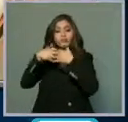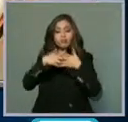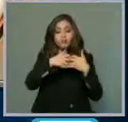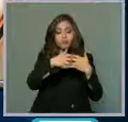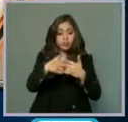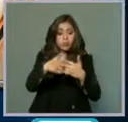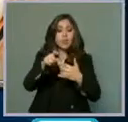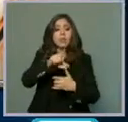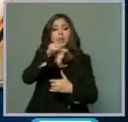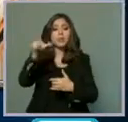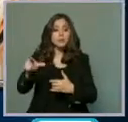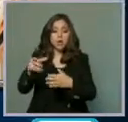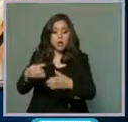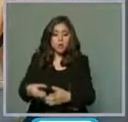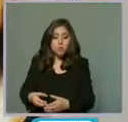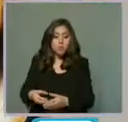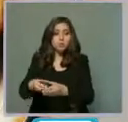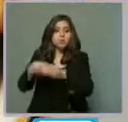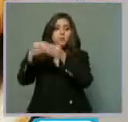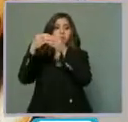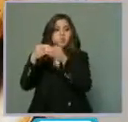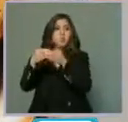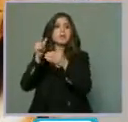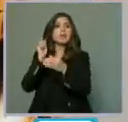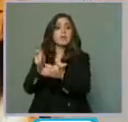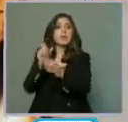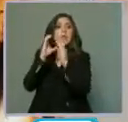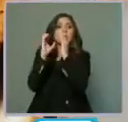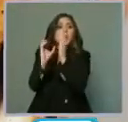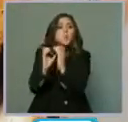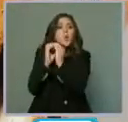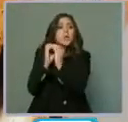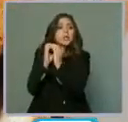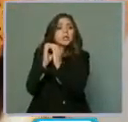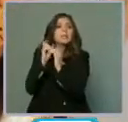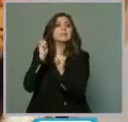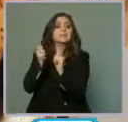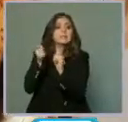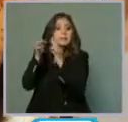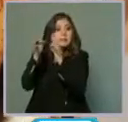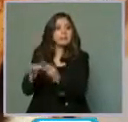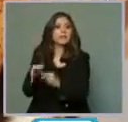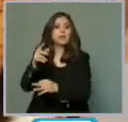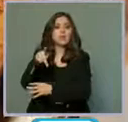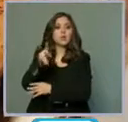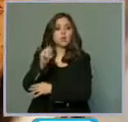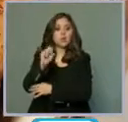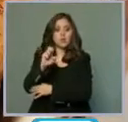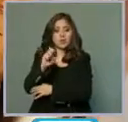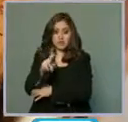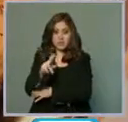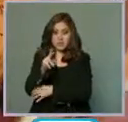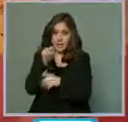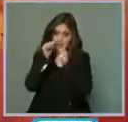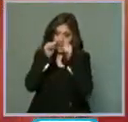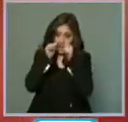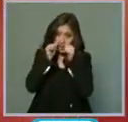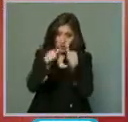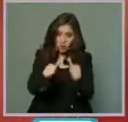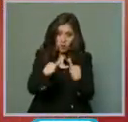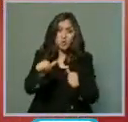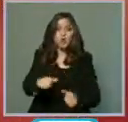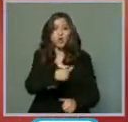la hora del empacado y tal, de tal manera que siga siendo kosher. Y ojo, esto es muy importante, los condimentos